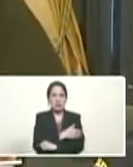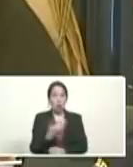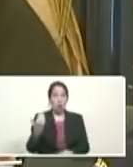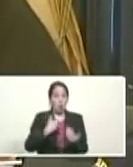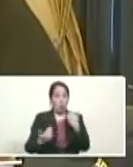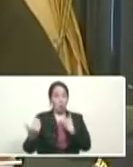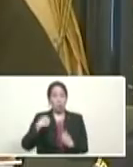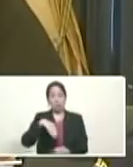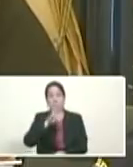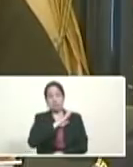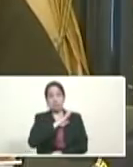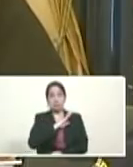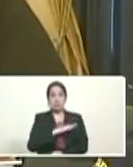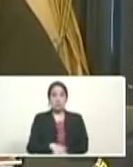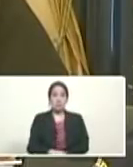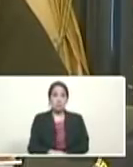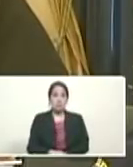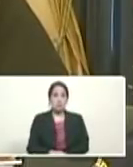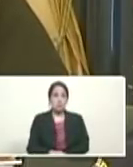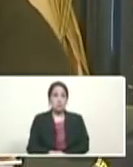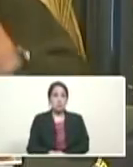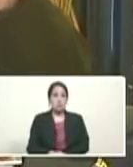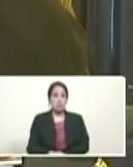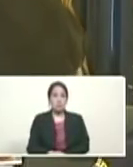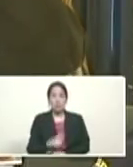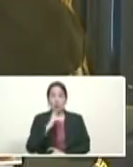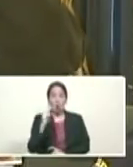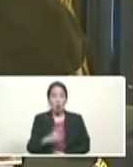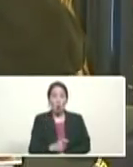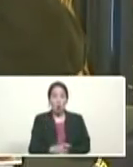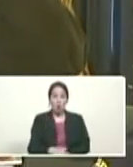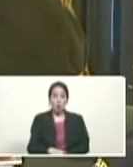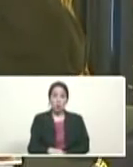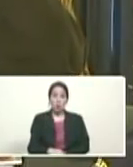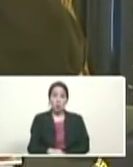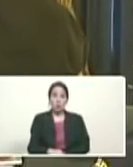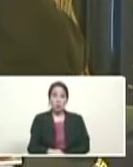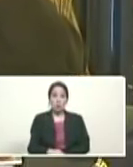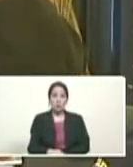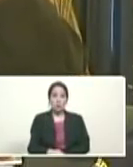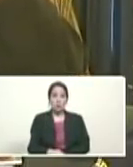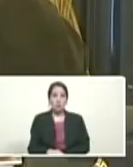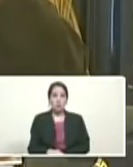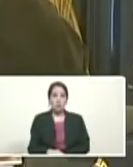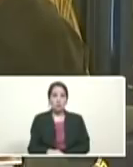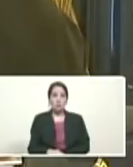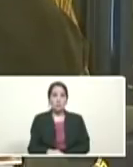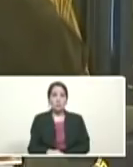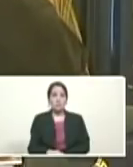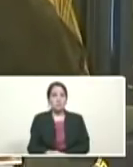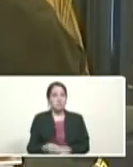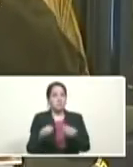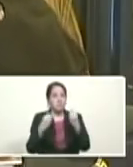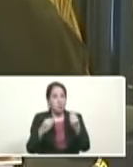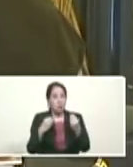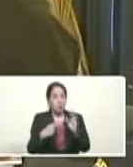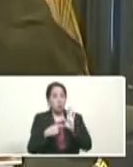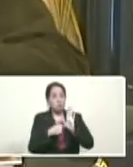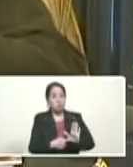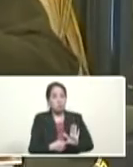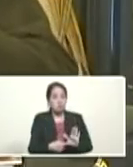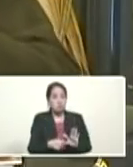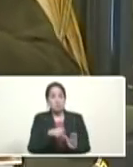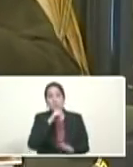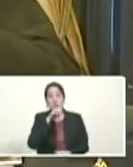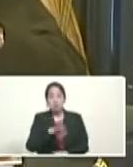derecha llena de odio este el protagonista de los eventos históricos que están en pleno desarrollo